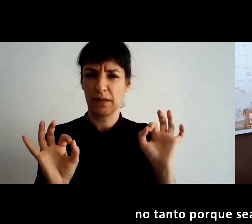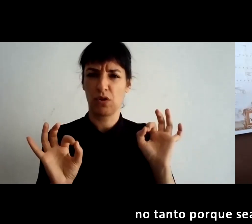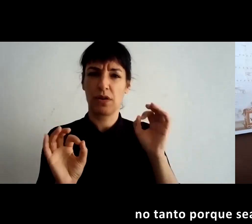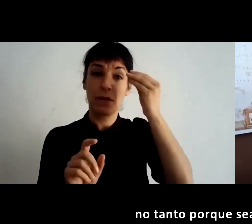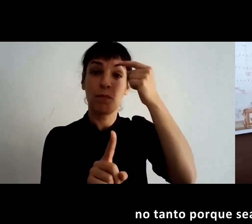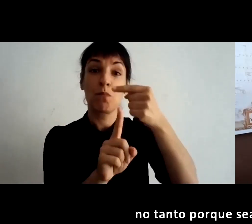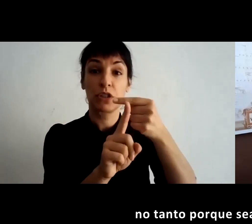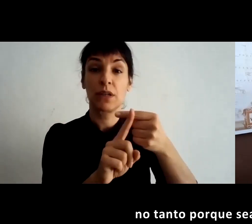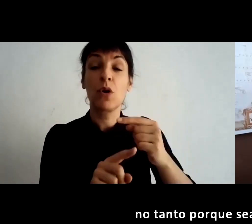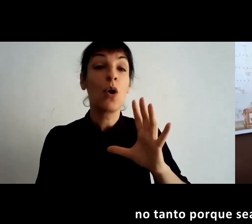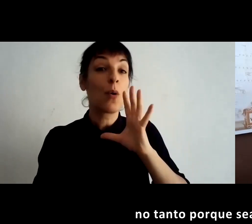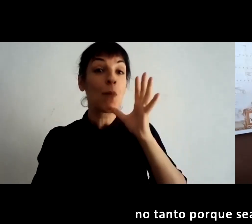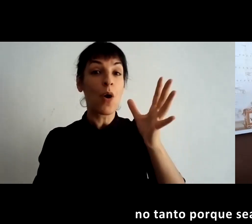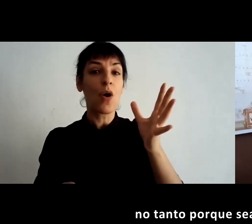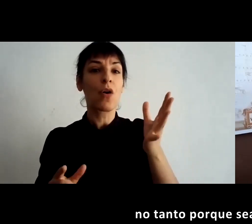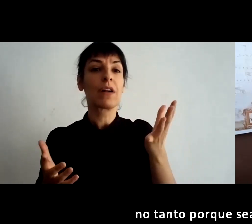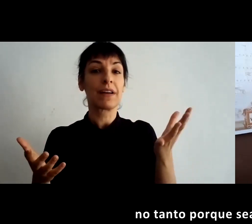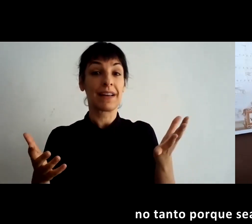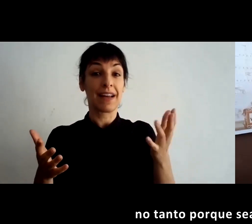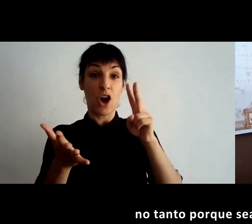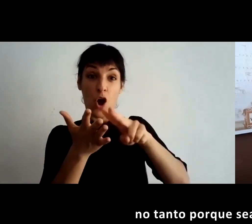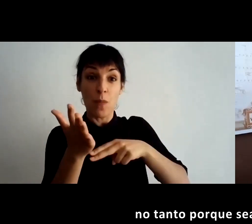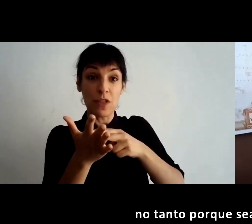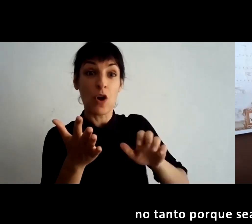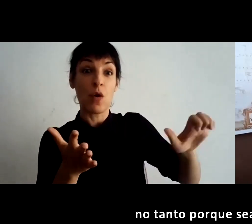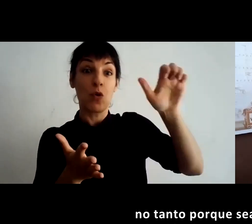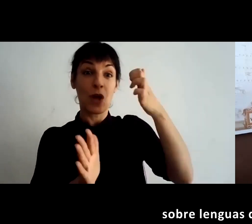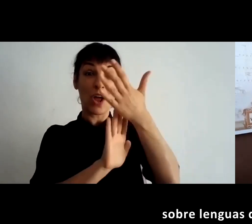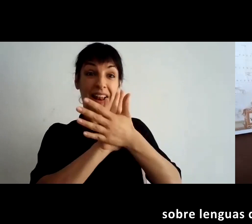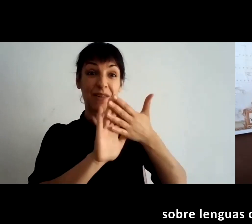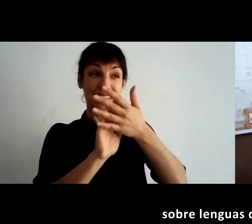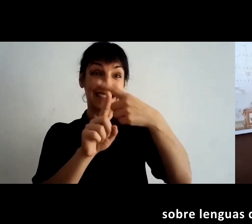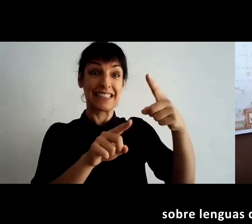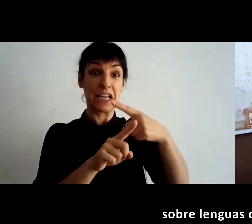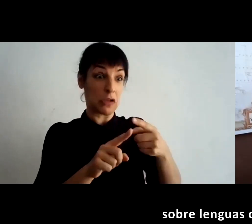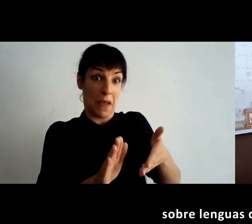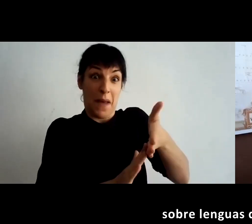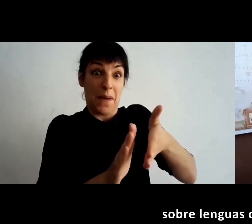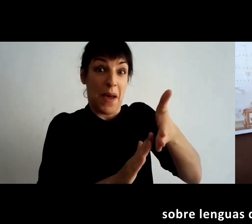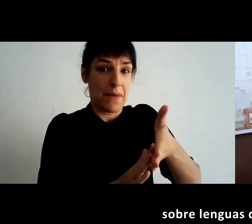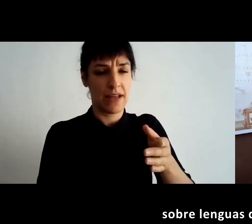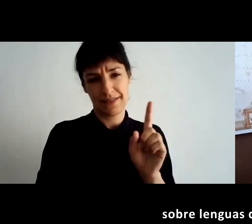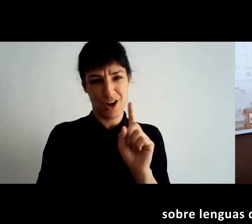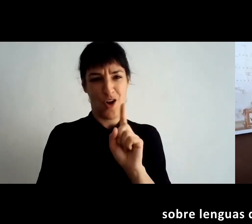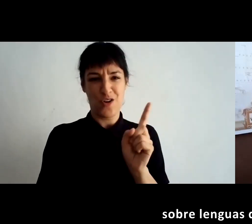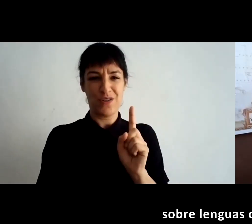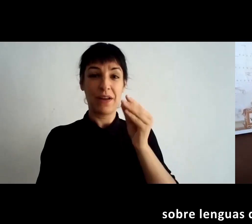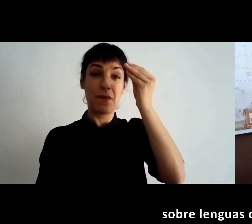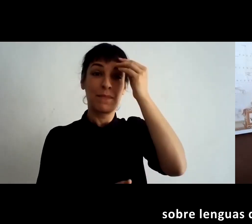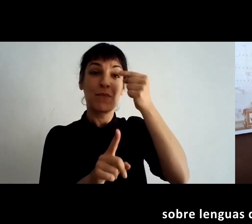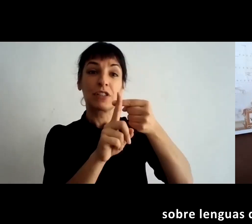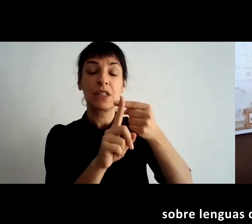sea inminente la aprobación de esa Convención Europea sobre lenguas de signos, sino porque ya